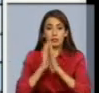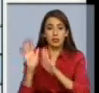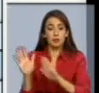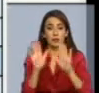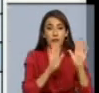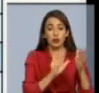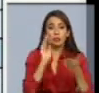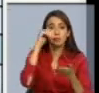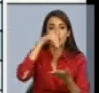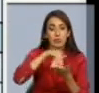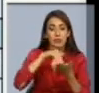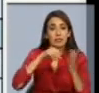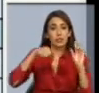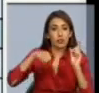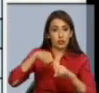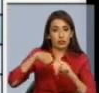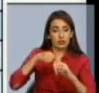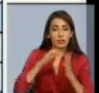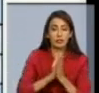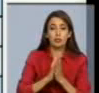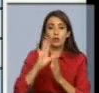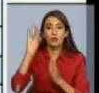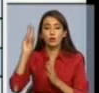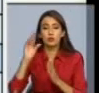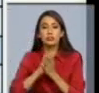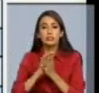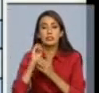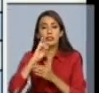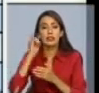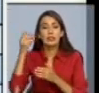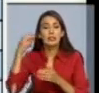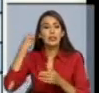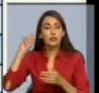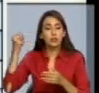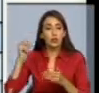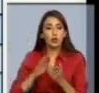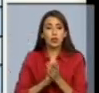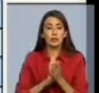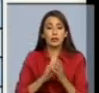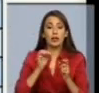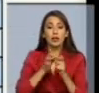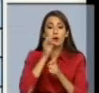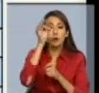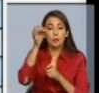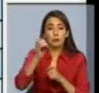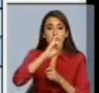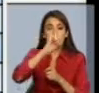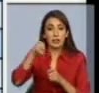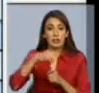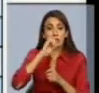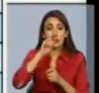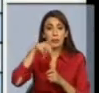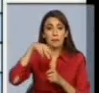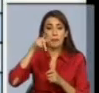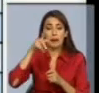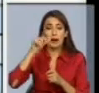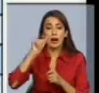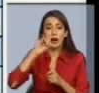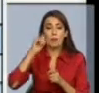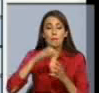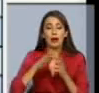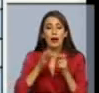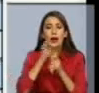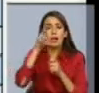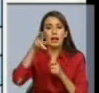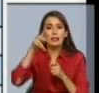Centro Histórico, 7 barrios de Ñaquito, 9 barrios de Ichimbía, 1 barrio de Jipijapa, 3 barrios de Mariscal Sucre, 3 de Nayón, 1